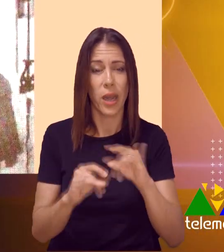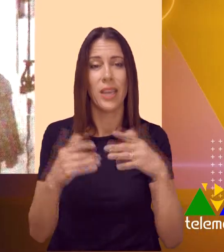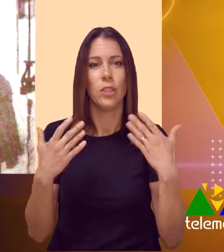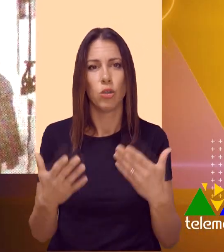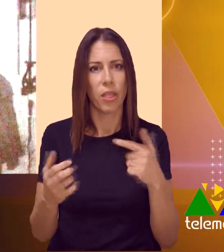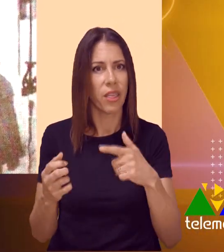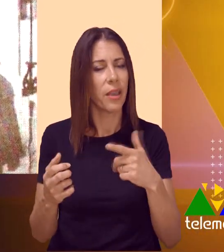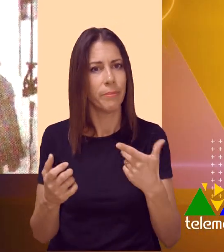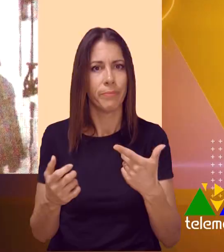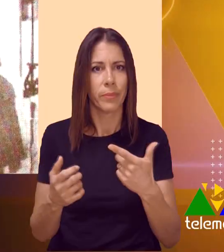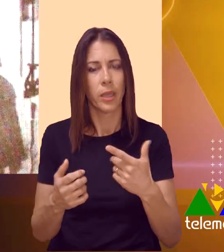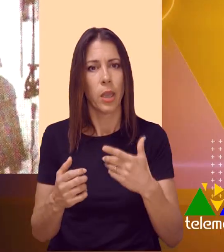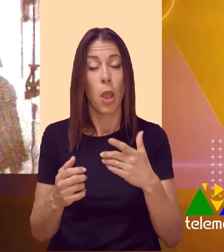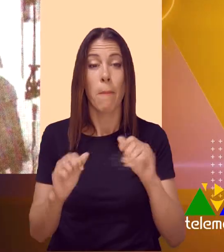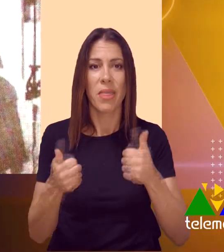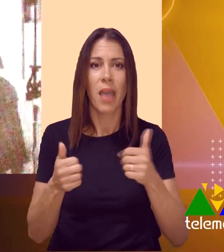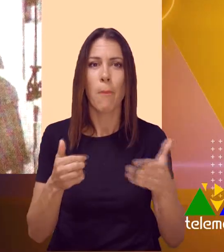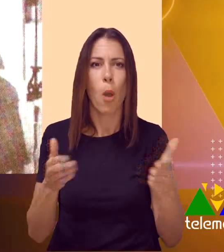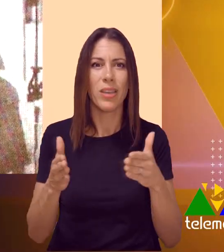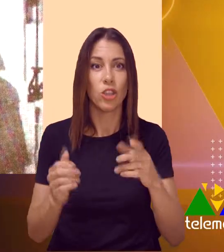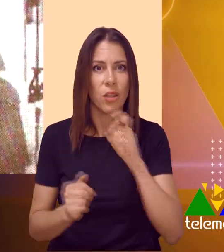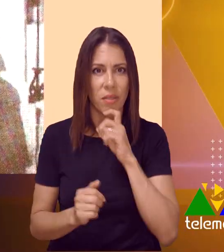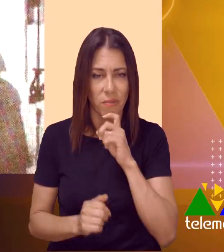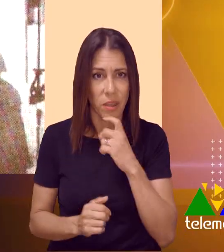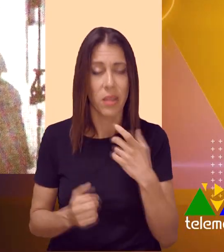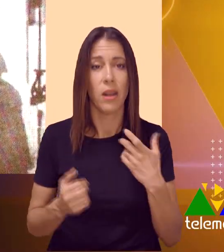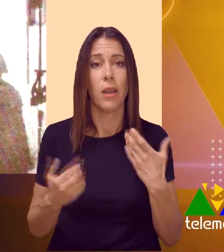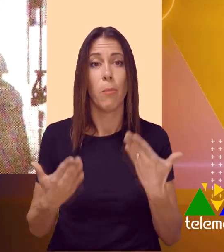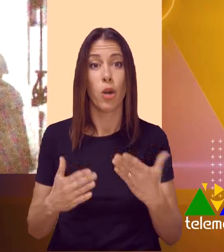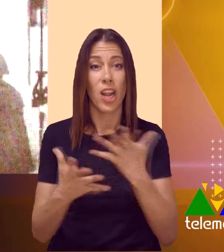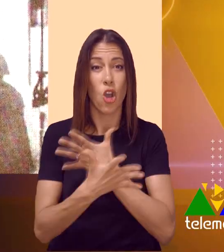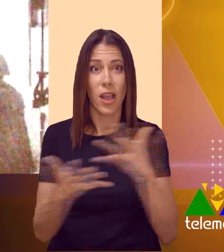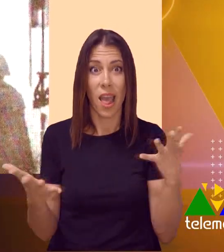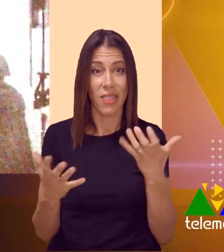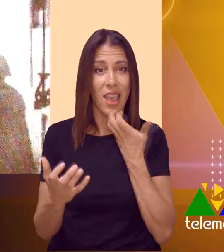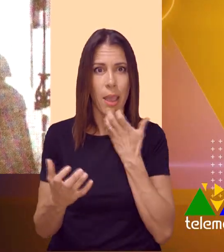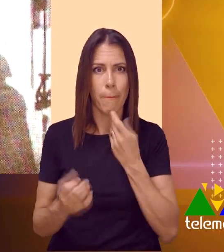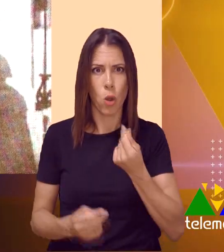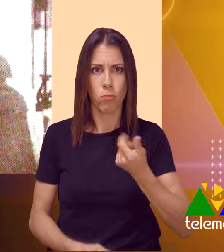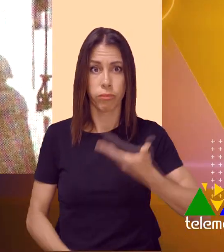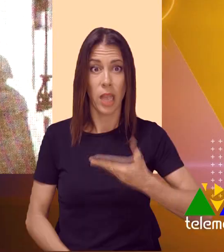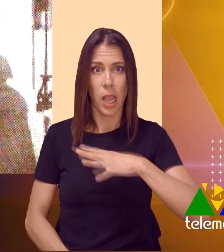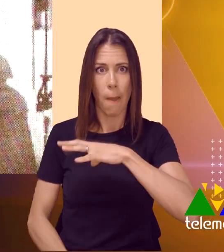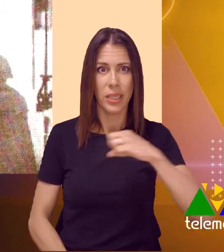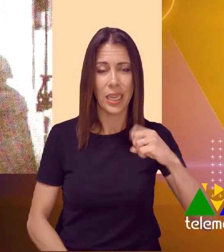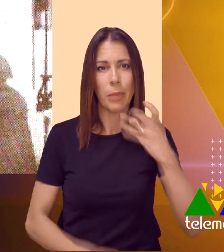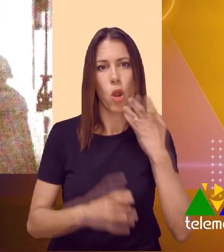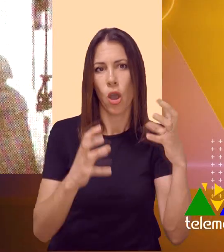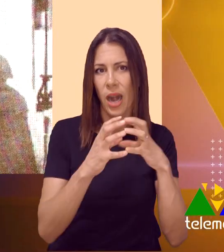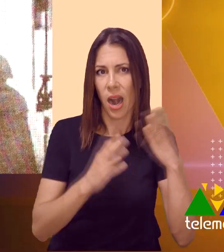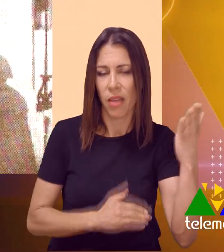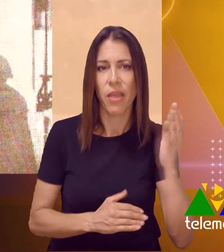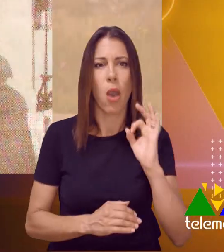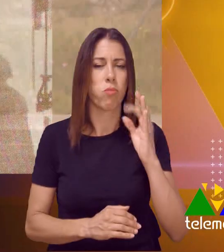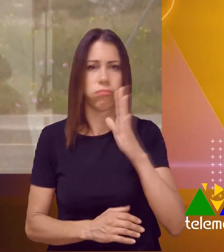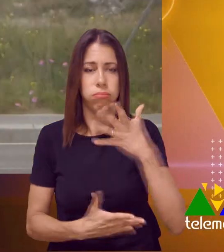una época bastante complicada. Bastante complicada además cuando los grandes capitalistas granadinos y españoles, Jiménez